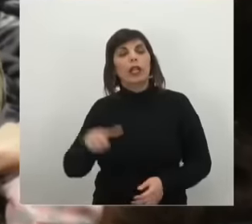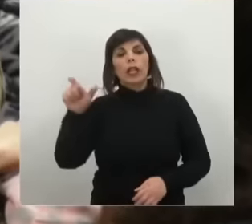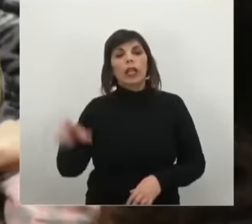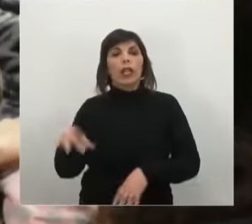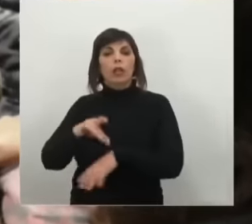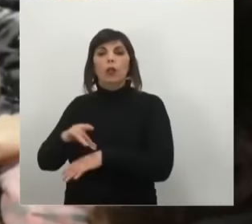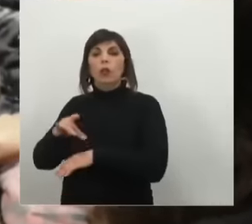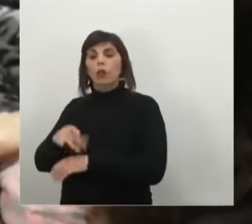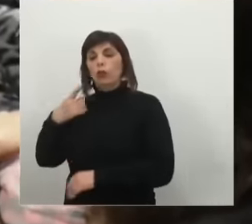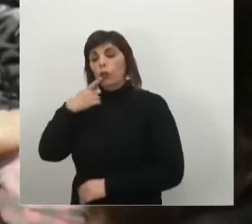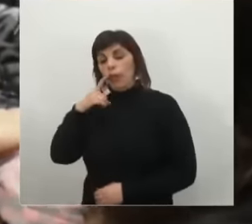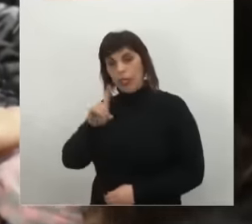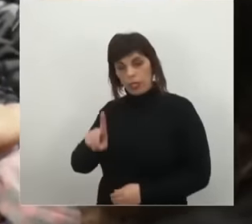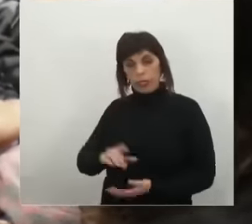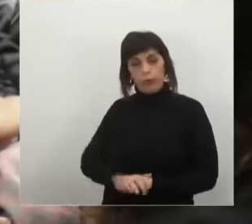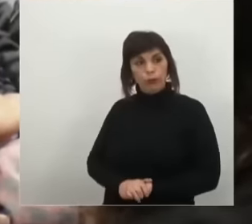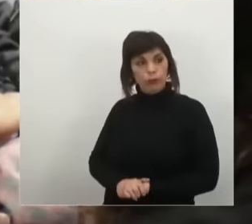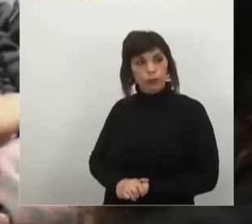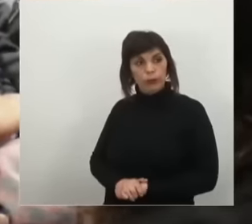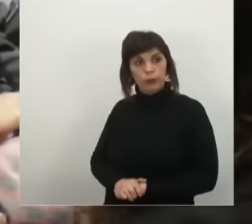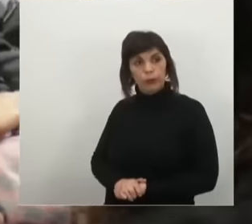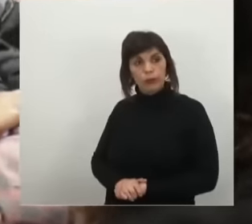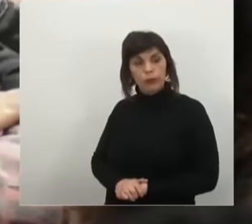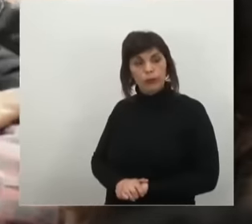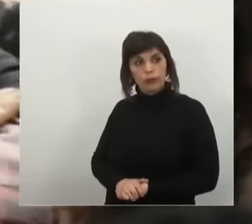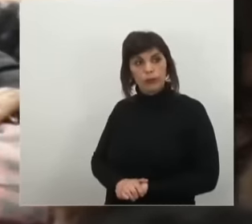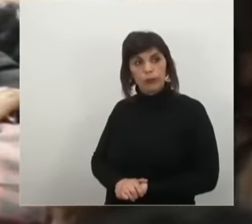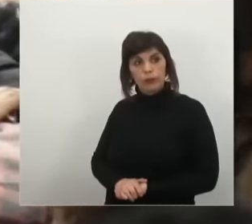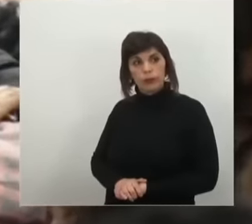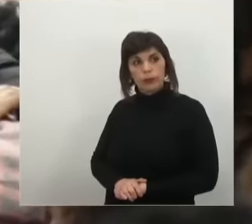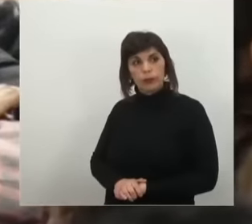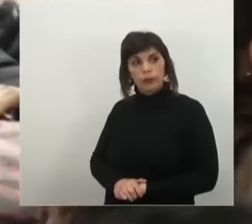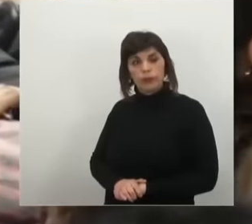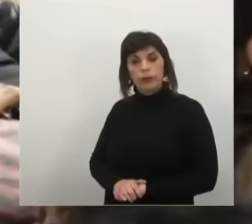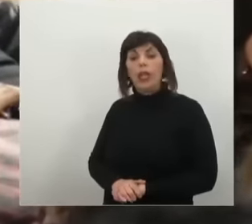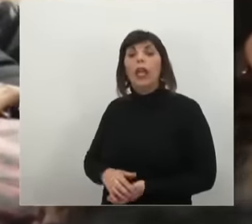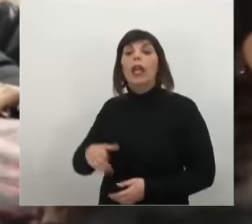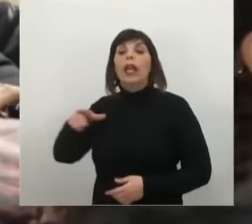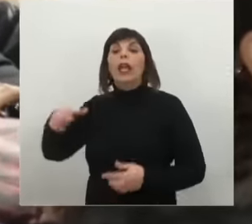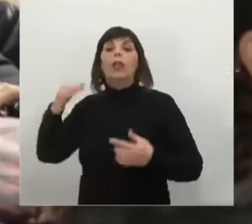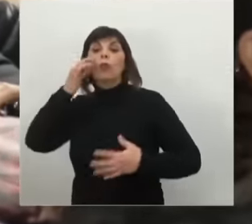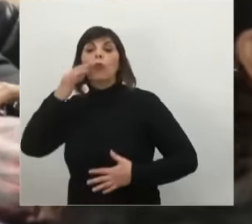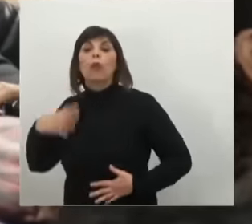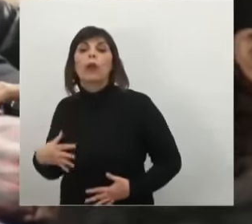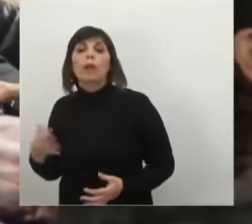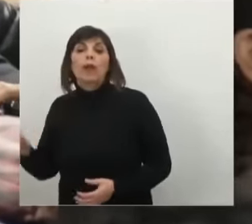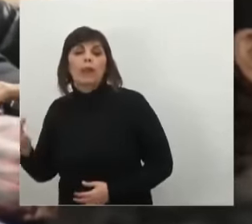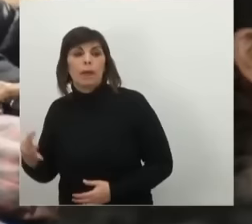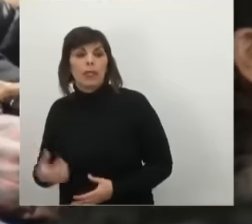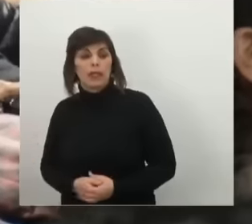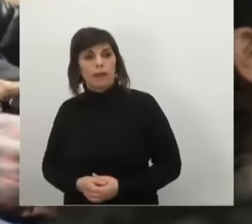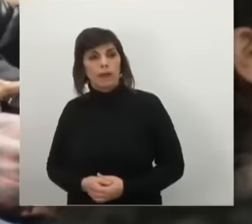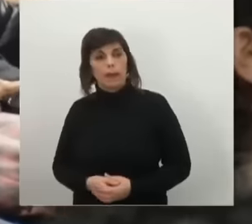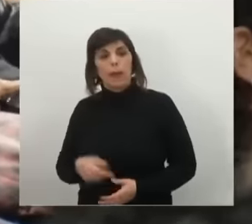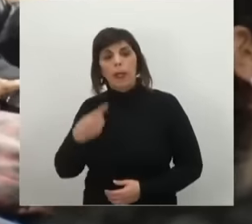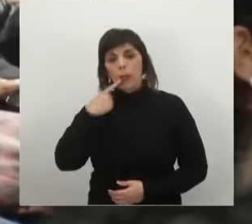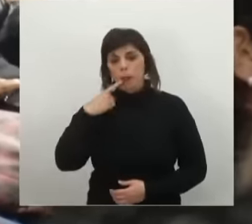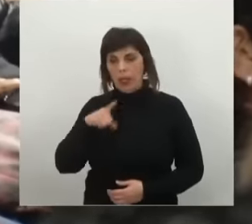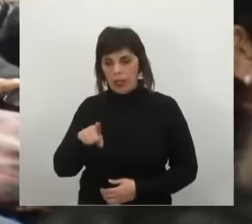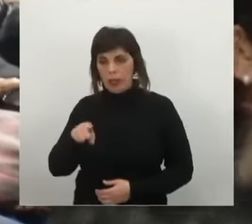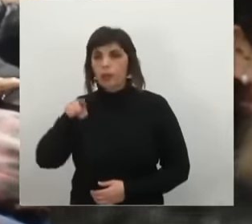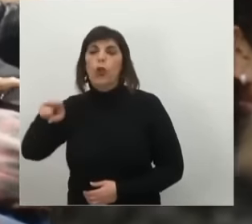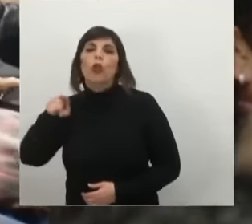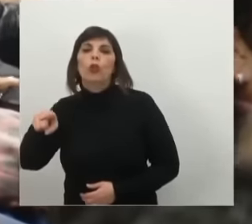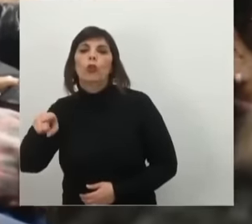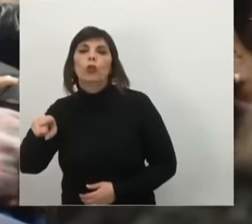y lo que él me había declarado era te voy a explicar lo que va a empezar a suceder en tu cuerpo y miren Él me dijo lo que vas